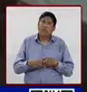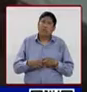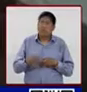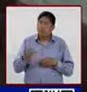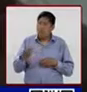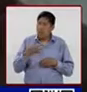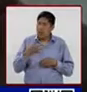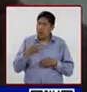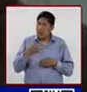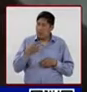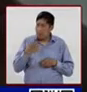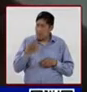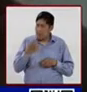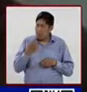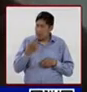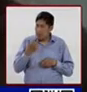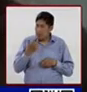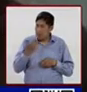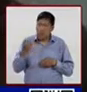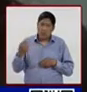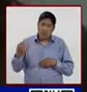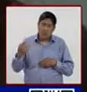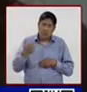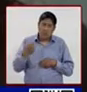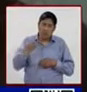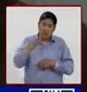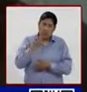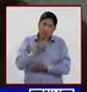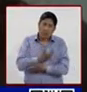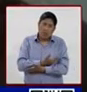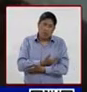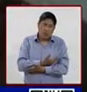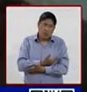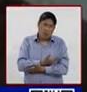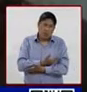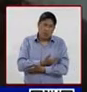dijo. ¿Quién? Ajá. ¿Qué te dijo? Me dijo que tu hijita está en el...